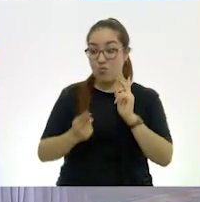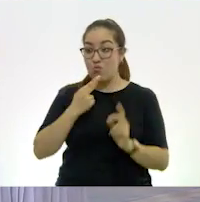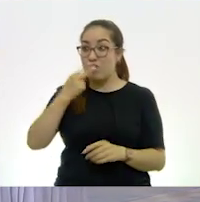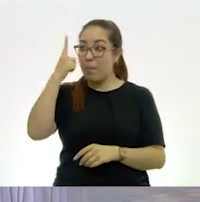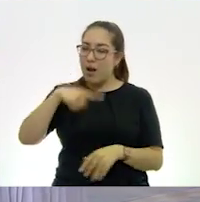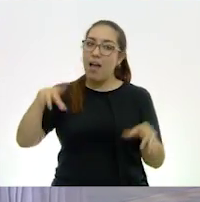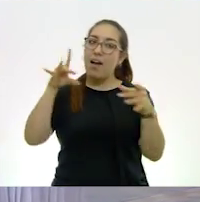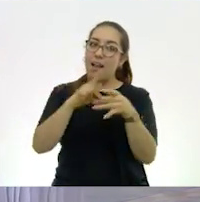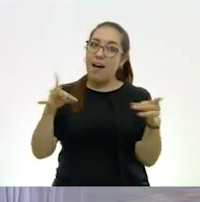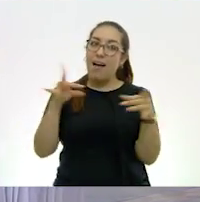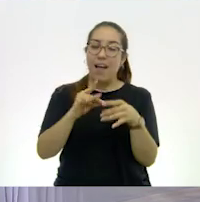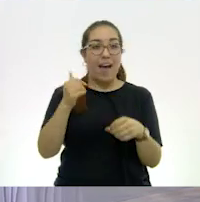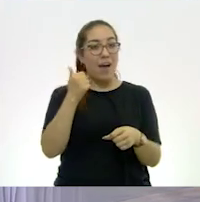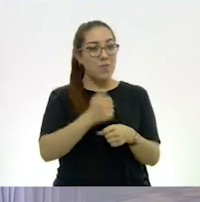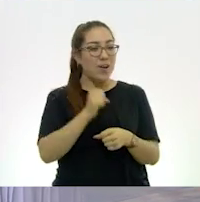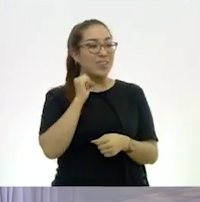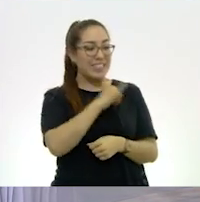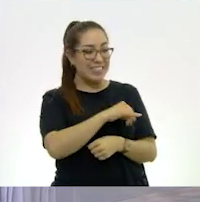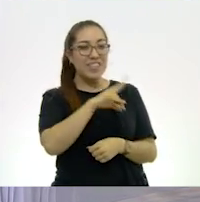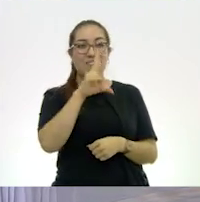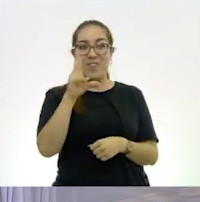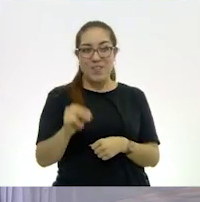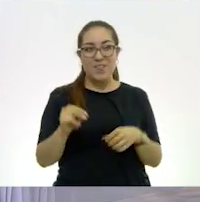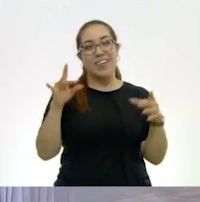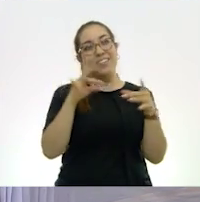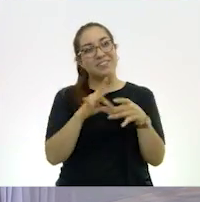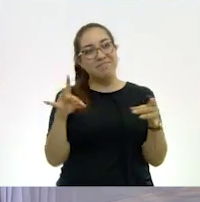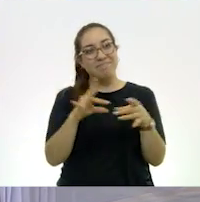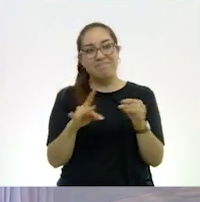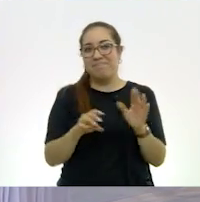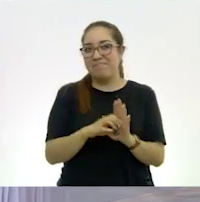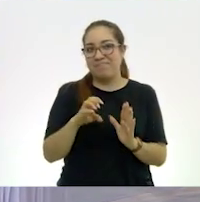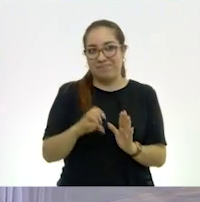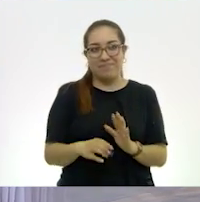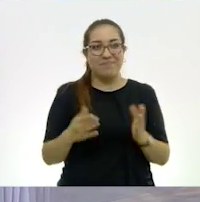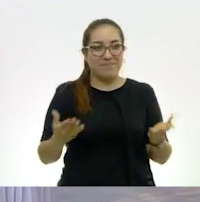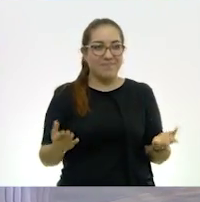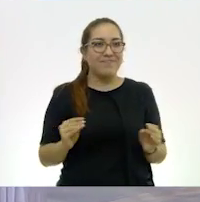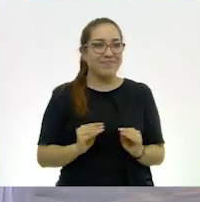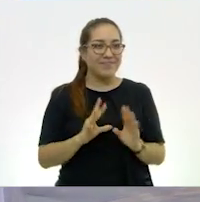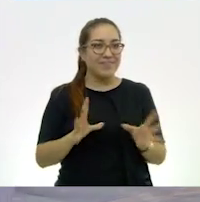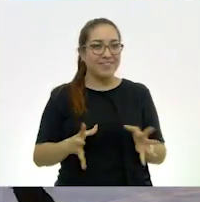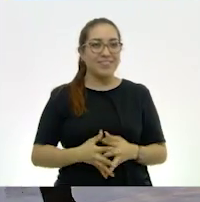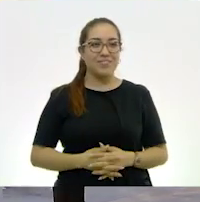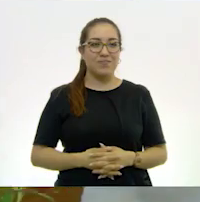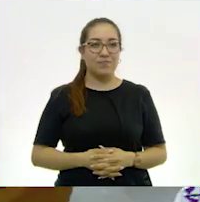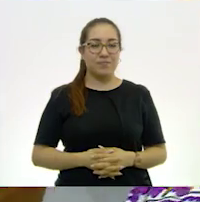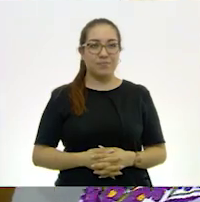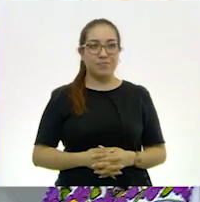los abuelos van a poder decir, sí, ¿qué crees? Y algún ejemplo van a tener. Sí, Aníbal.